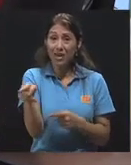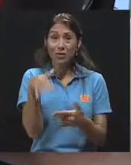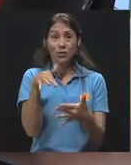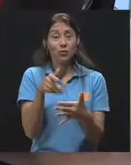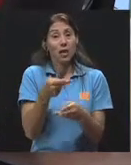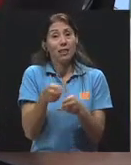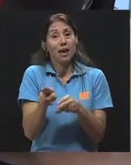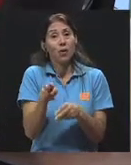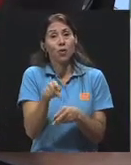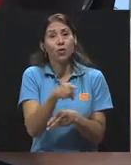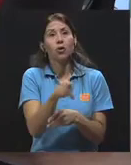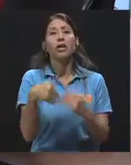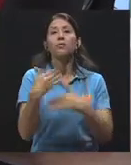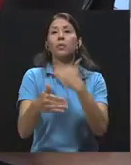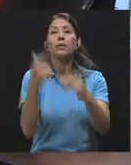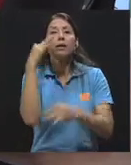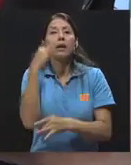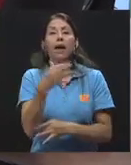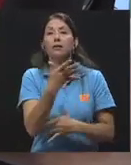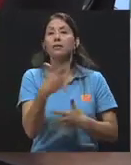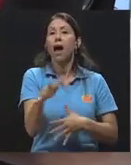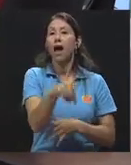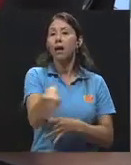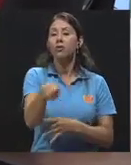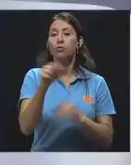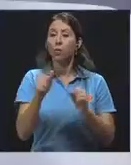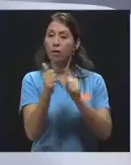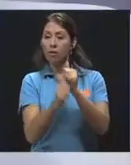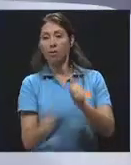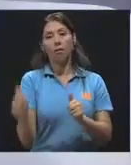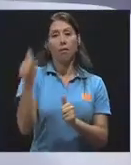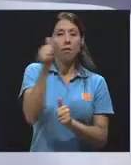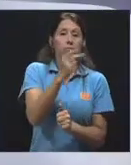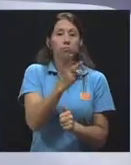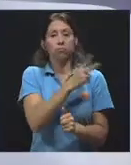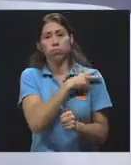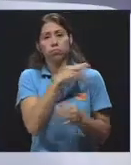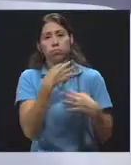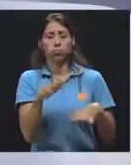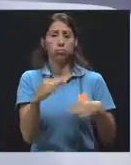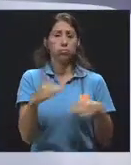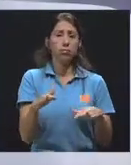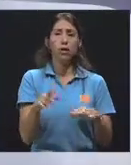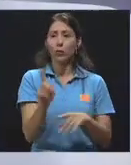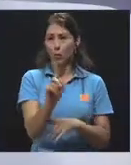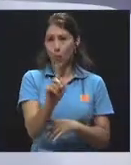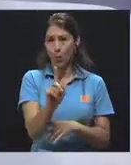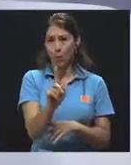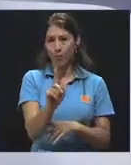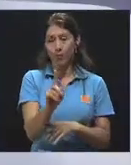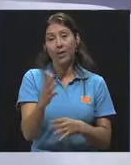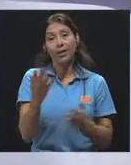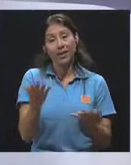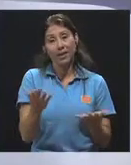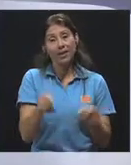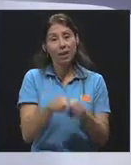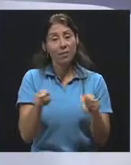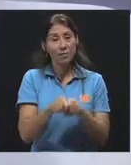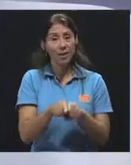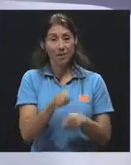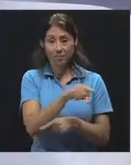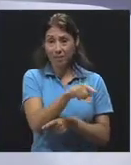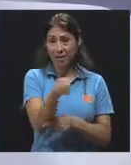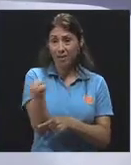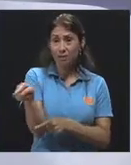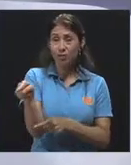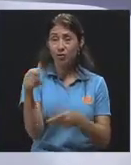salga creyendo que ya ellos pueden dirigir y ser las cabezas de departamento. No, y el feedback, digamos, de los chicos